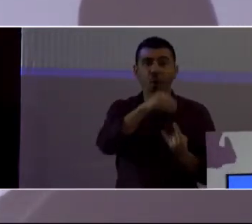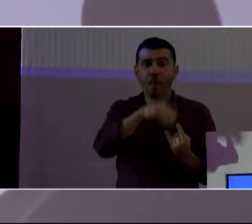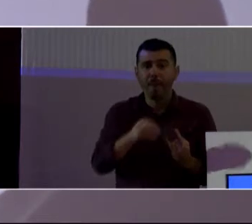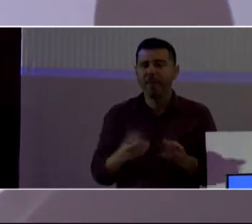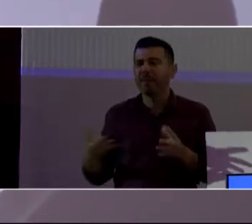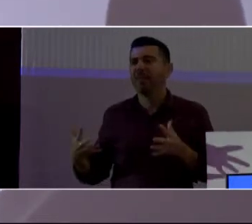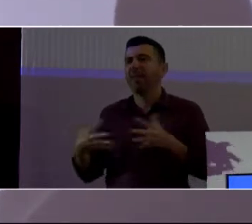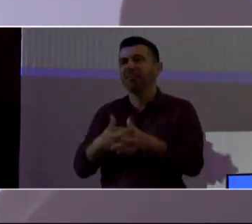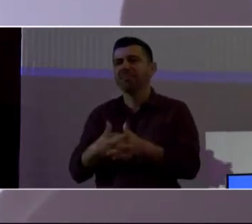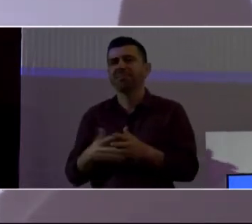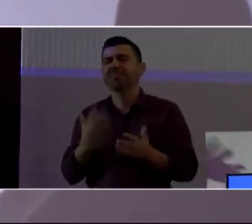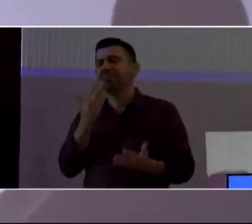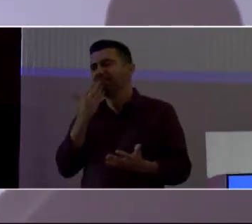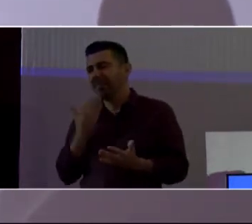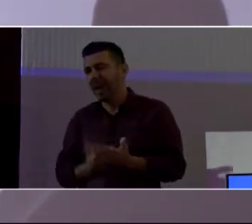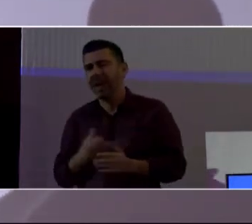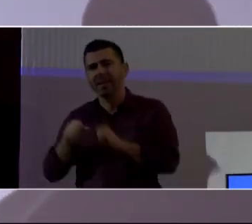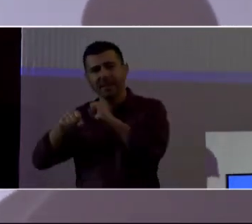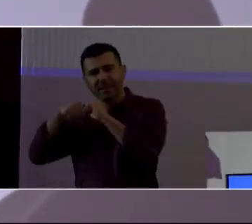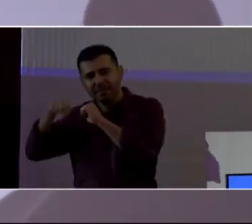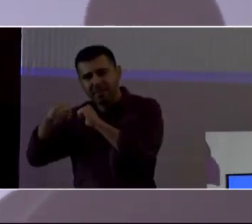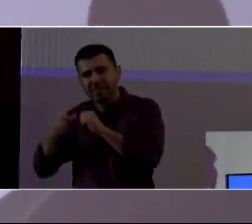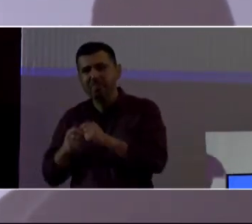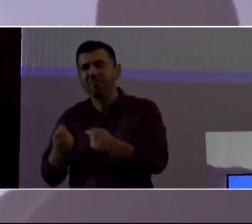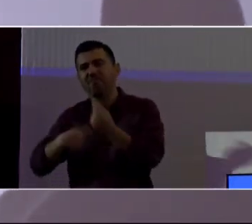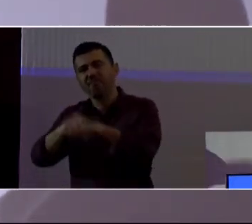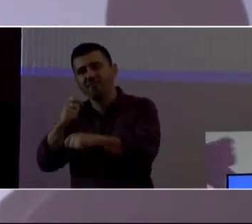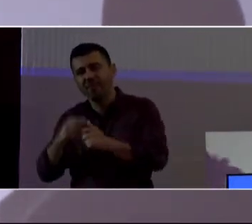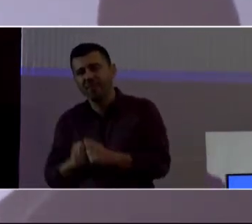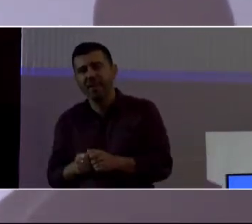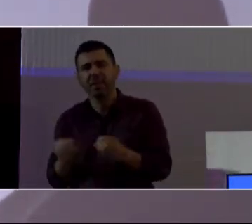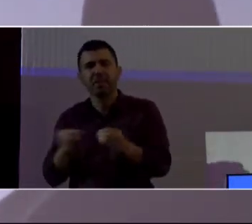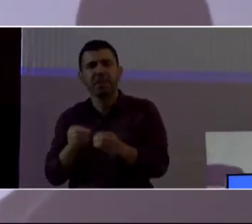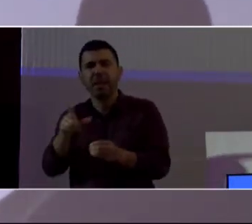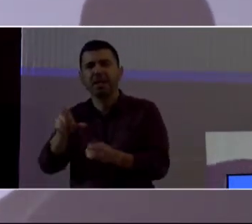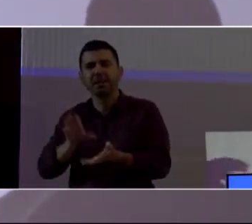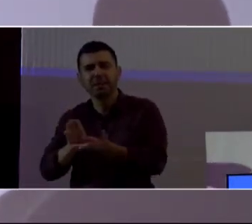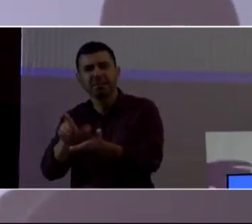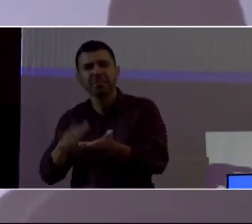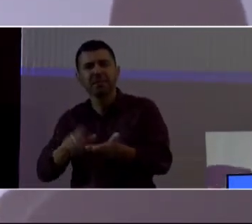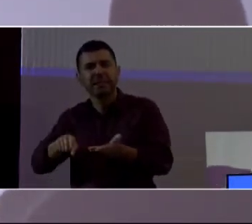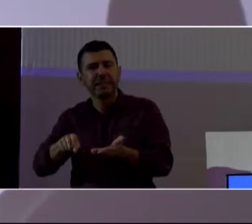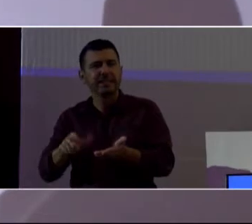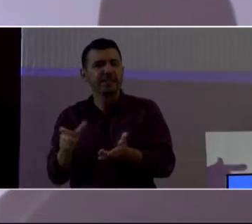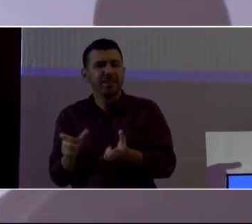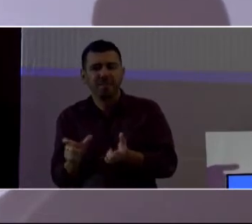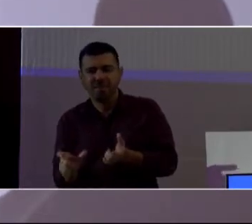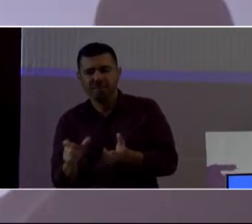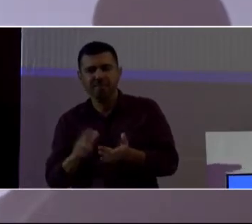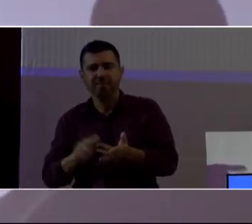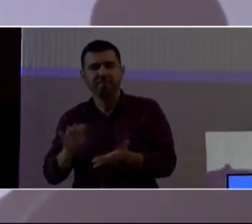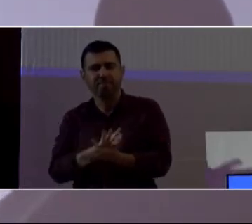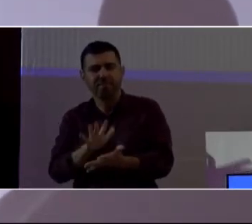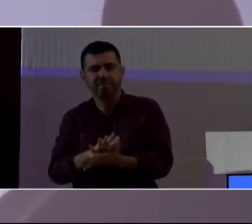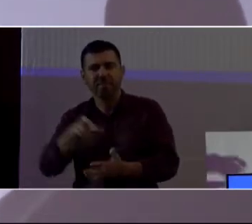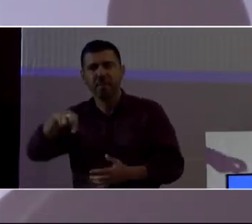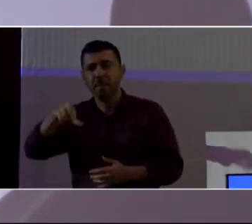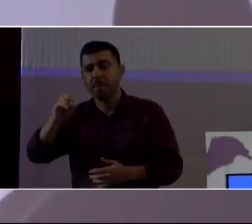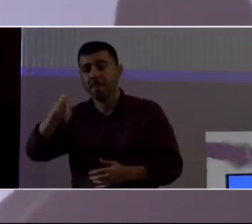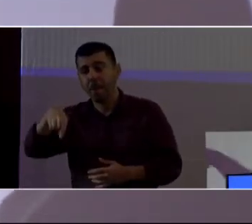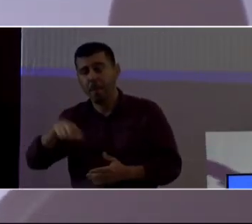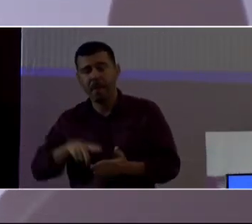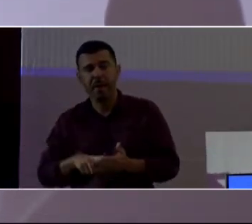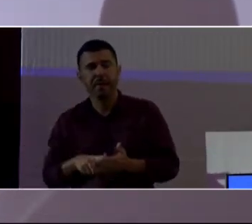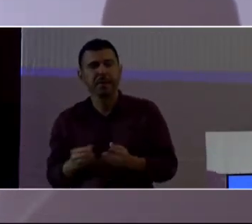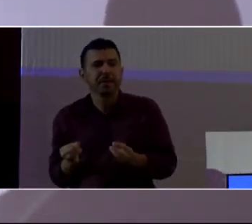Ecomún. Les producimos sus videos promocionales, les hacemos su impresión de material POP.